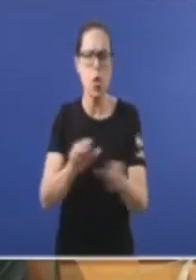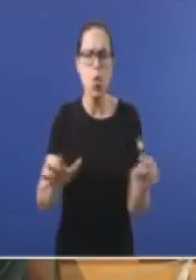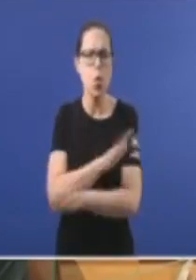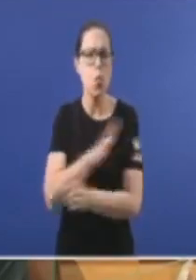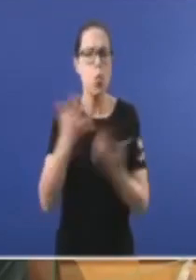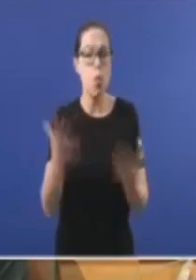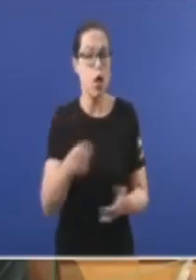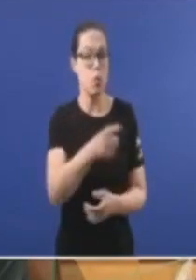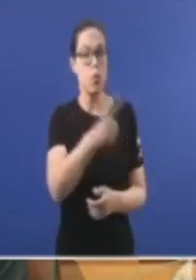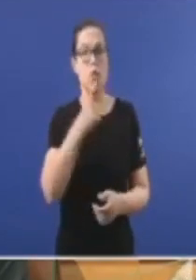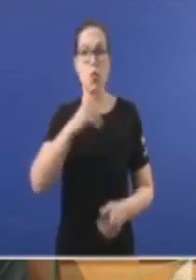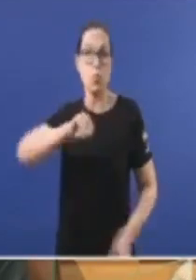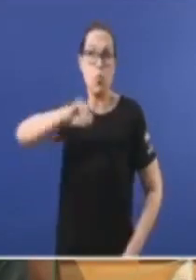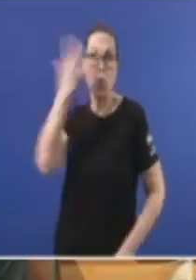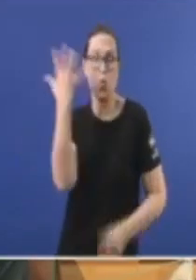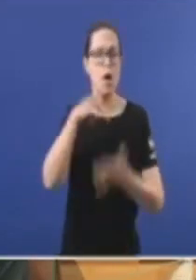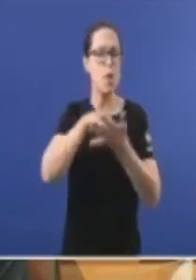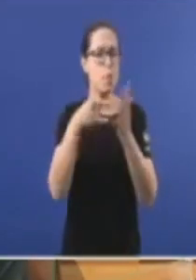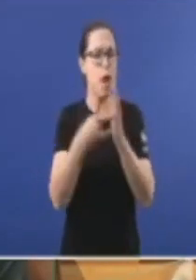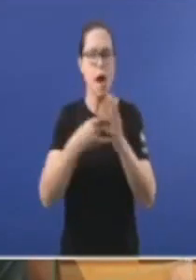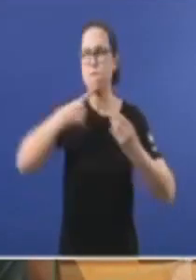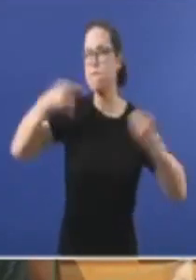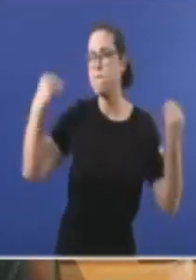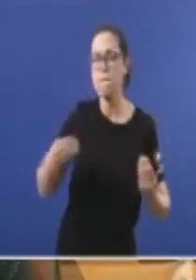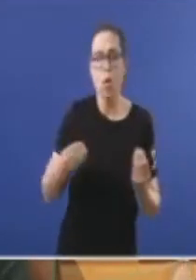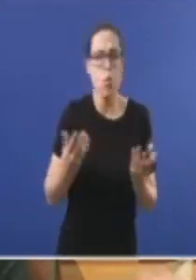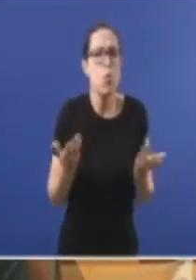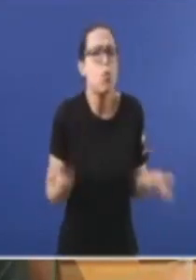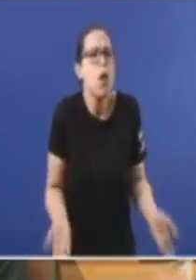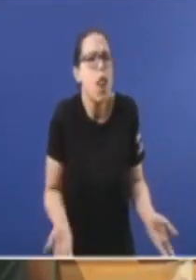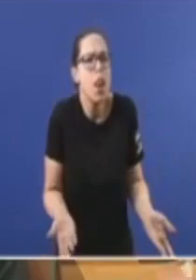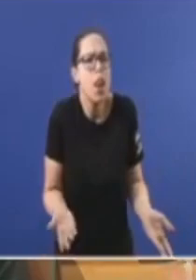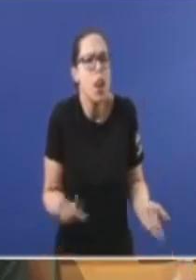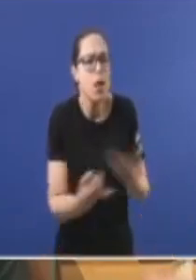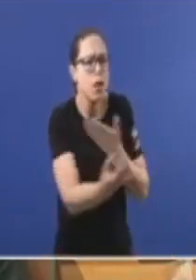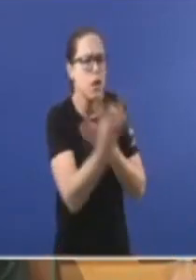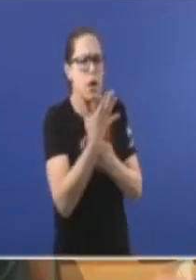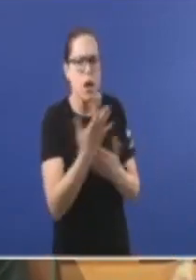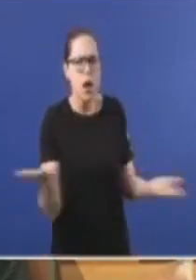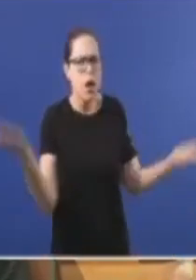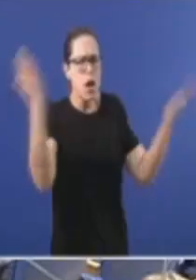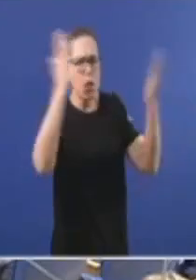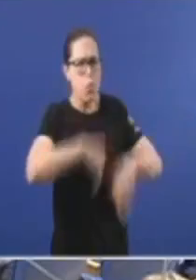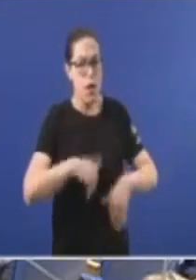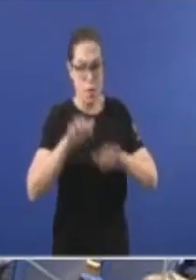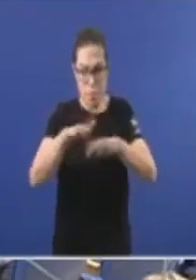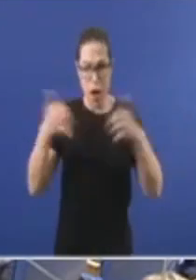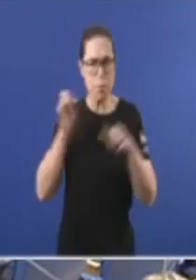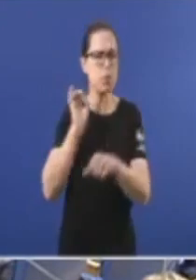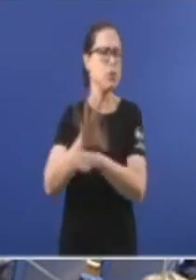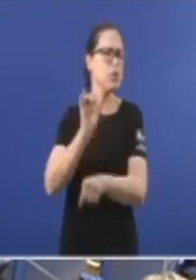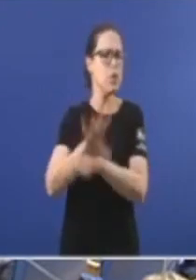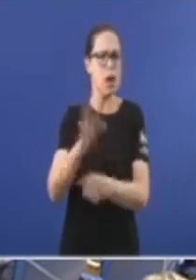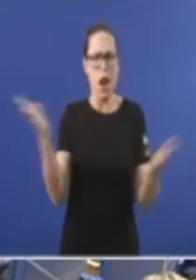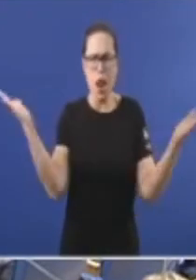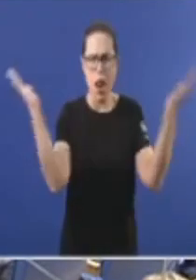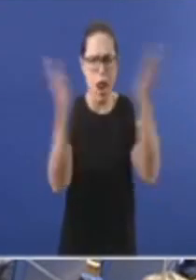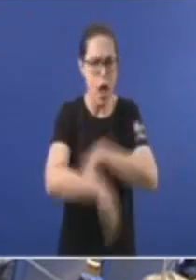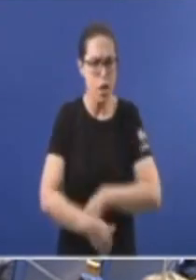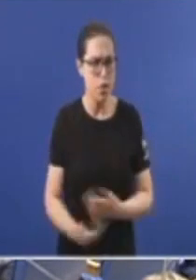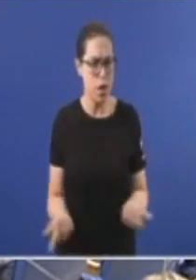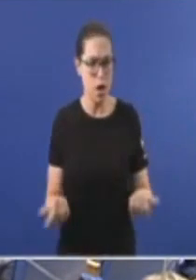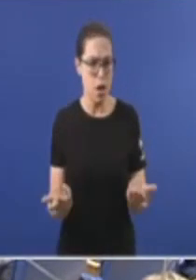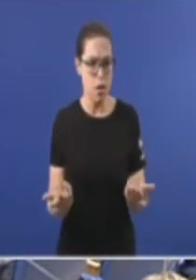que é magnífico, pero é que non o coñece ninguén, porque non envía documentación a este Parlamento. É un expediente